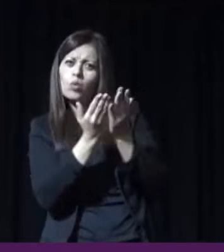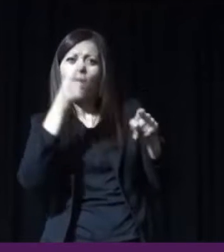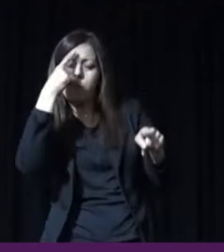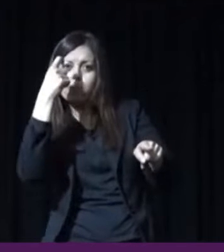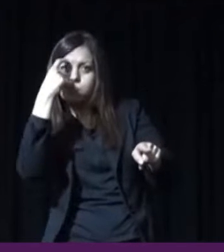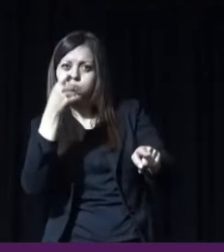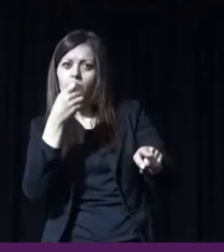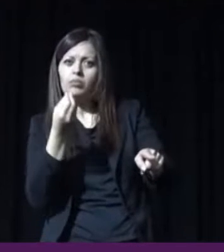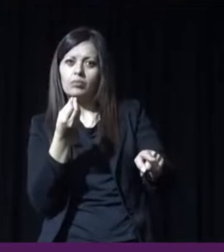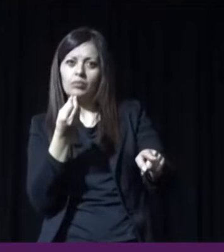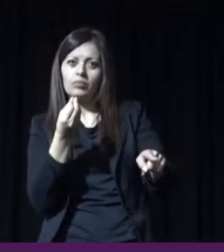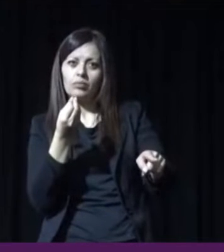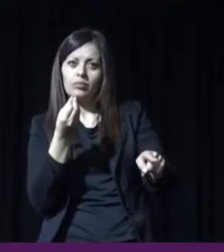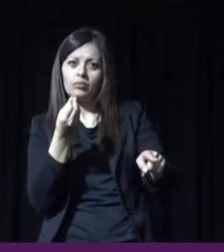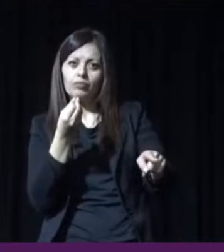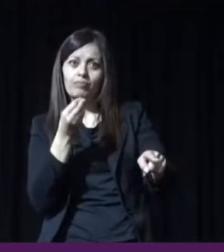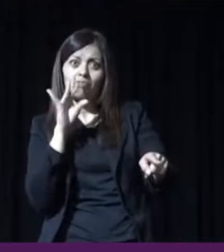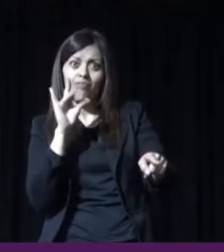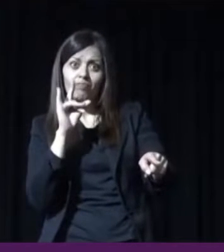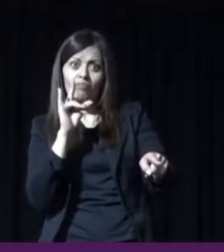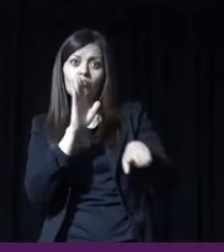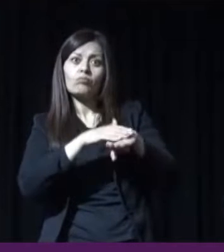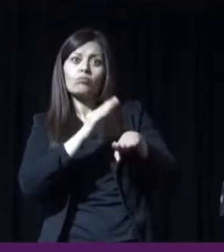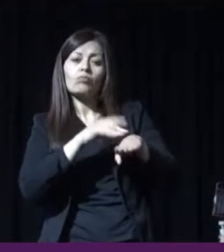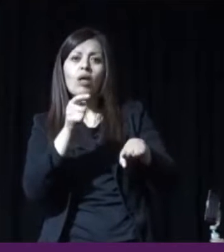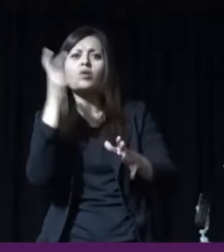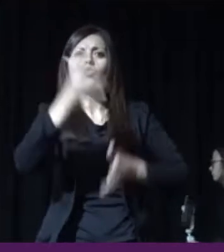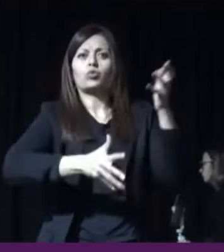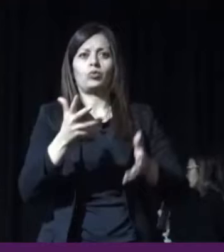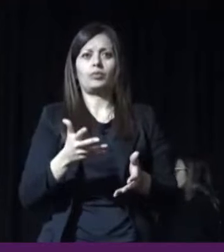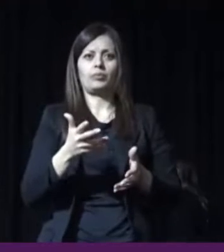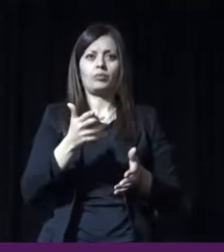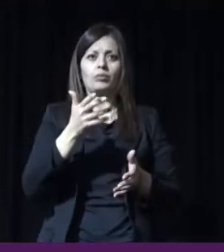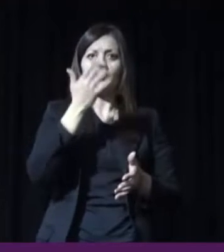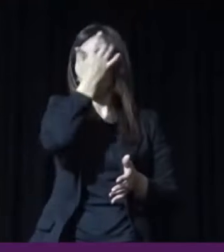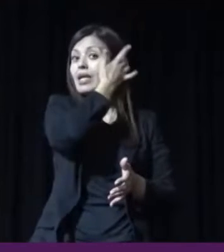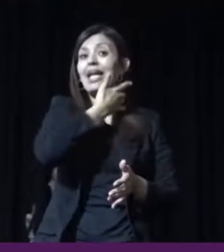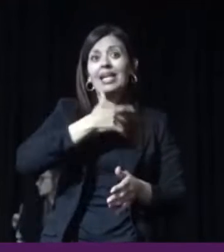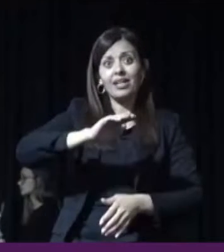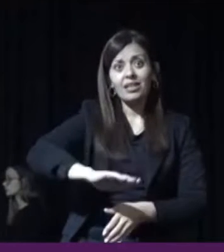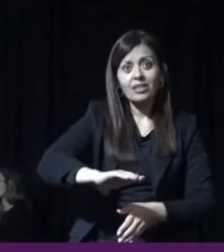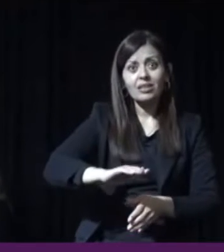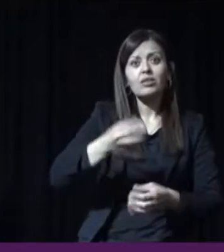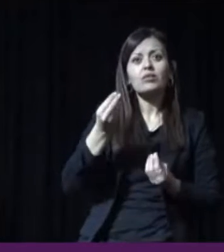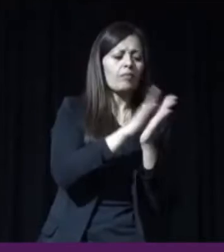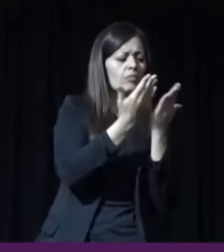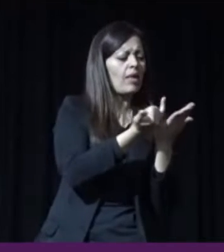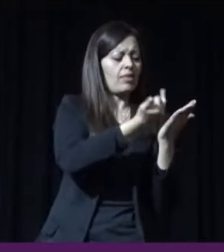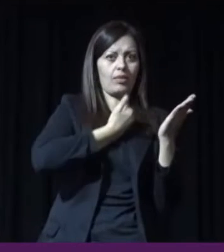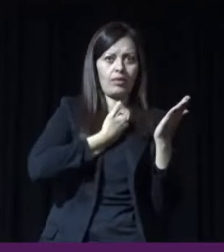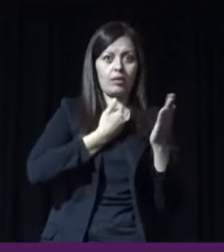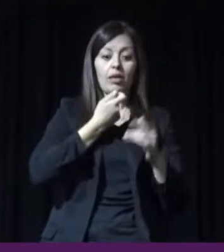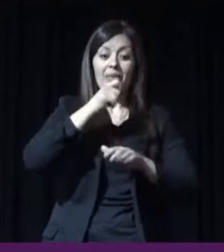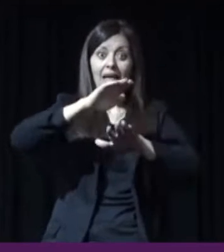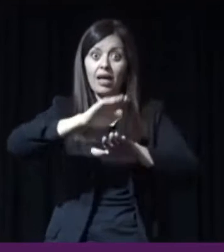contextos de violencia de género no están en modo de aprender, están en modo de sobrevivir. Los niños y